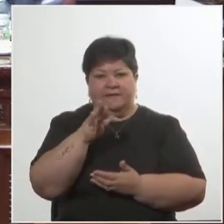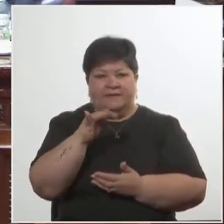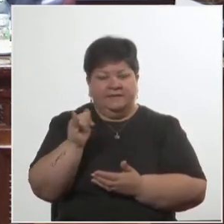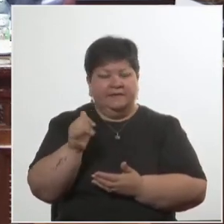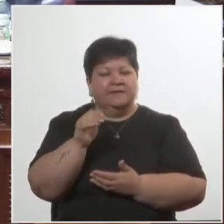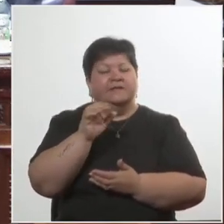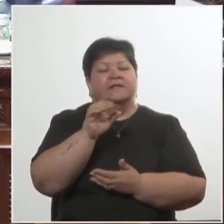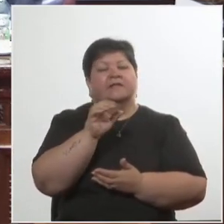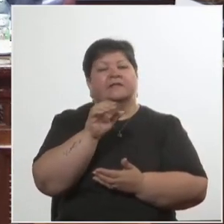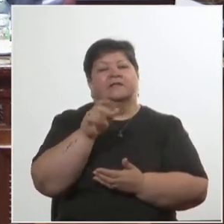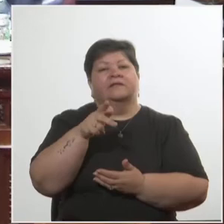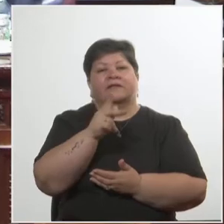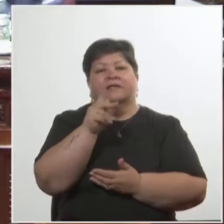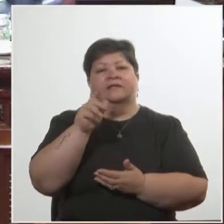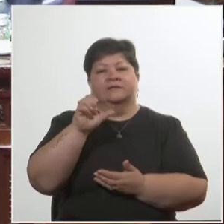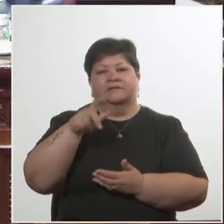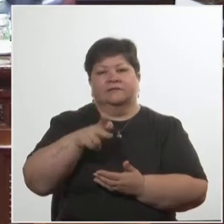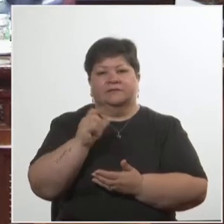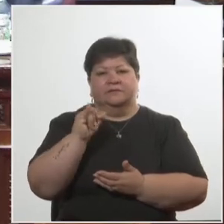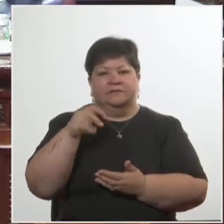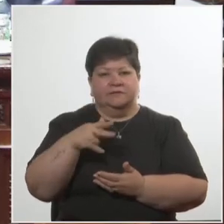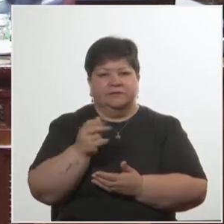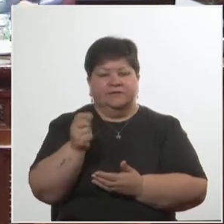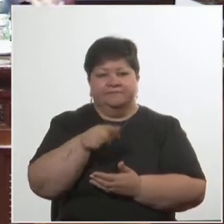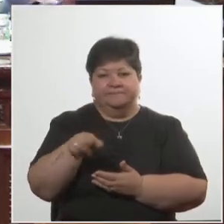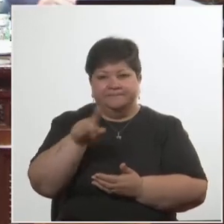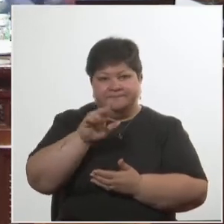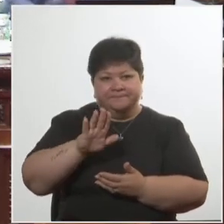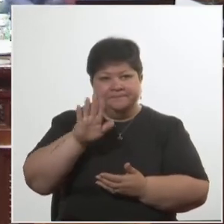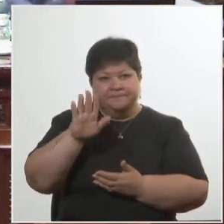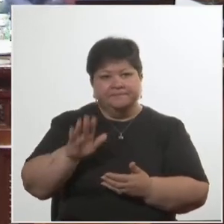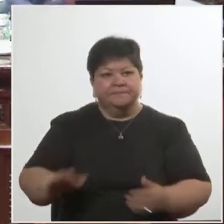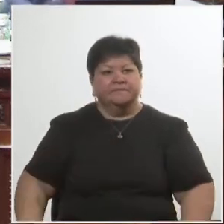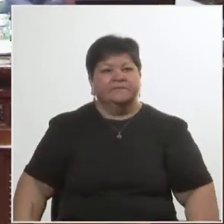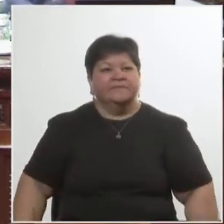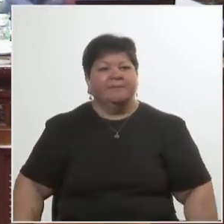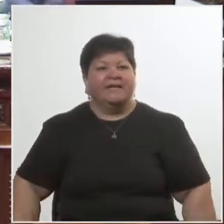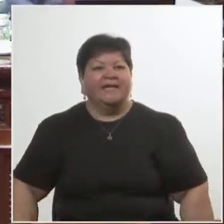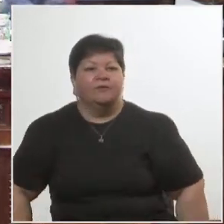a votar la gravedad y urgencia por la afirmativa sirvance en expresar